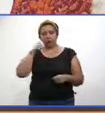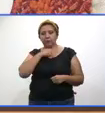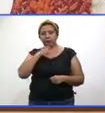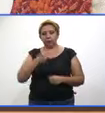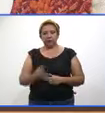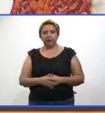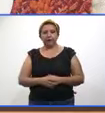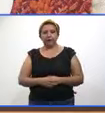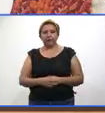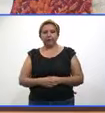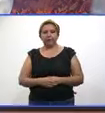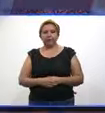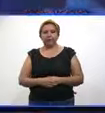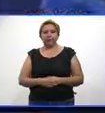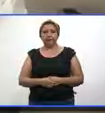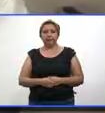mayores.